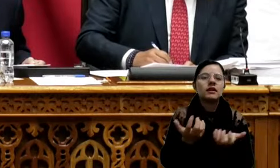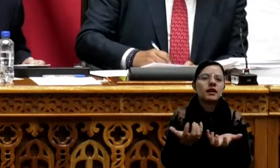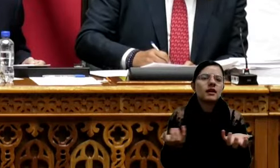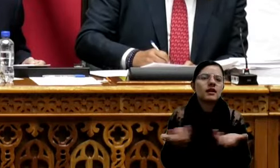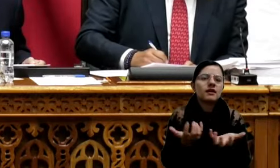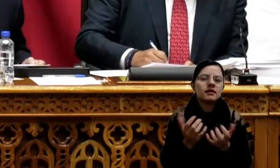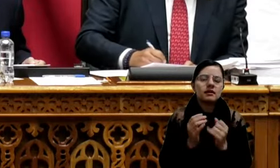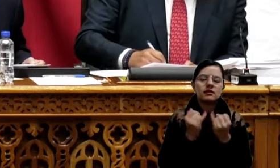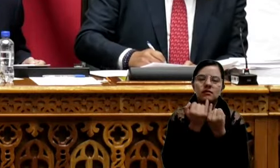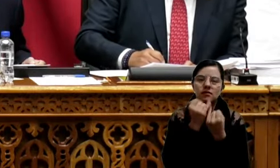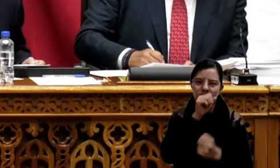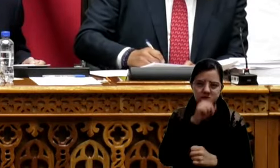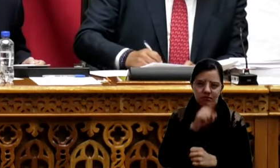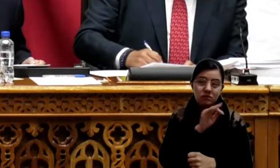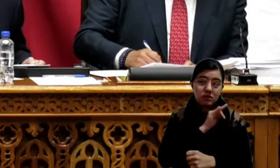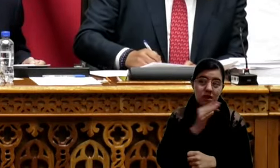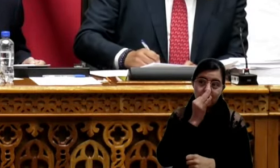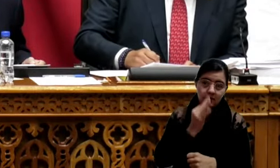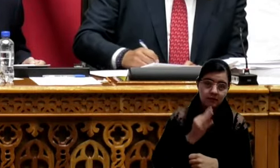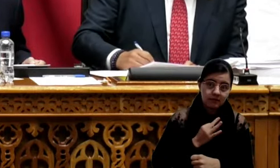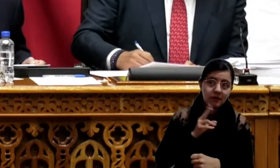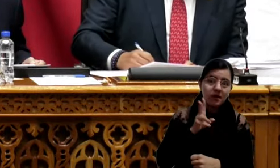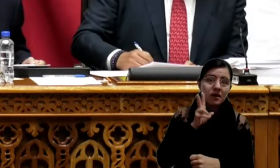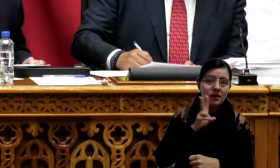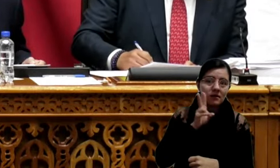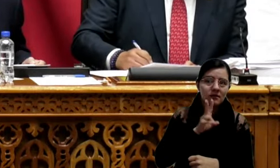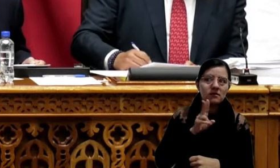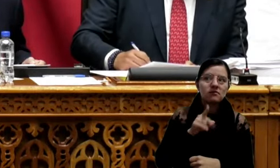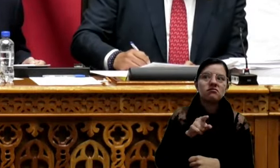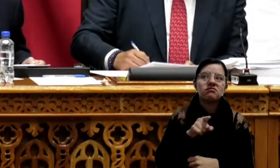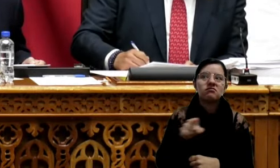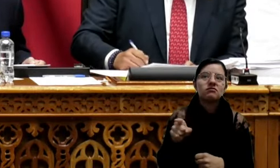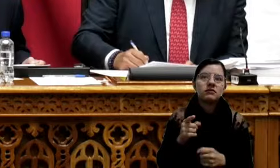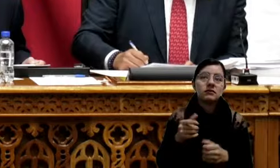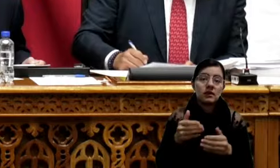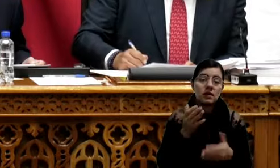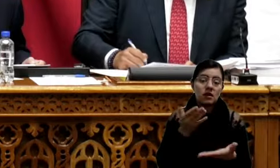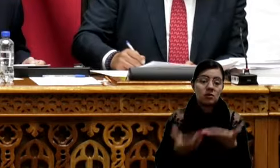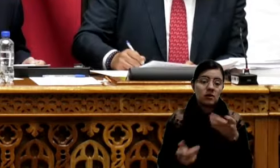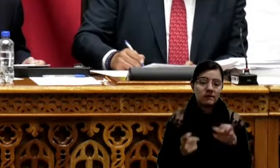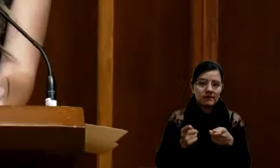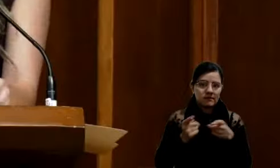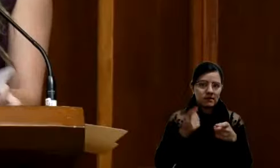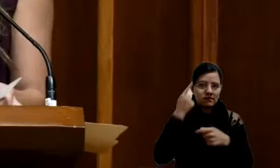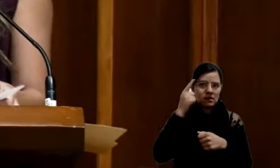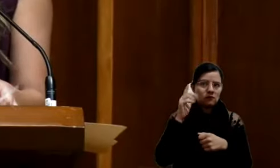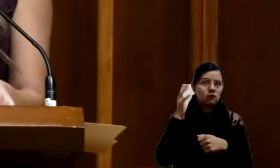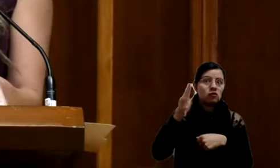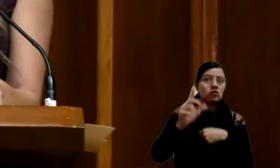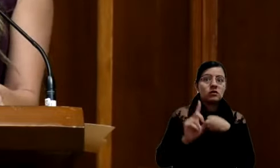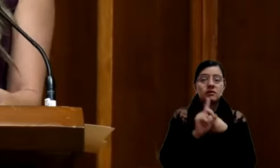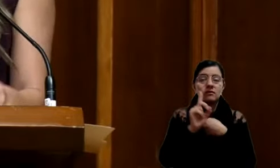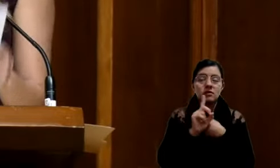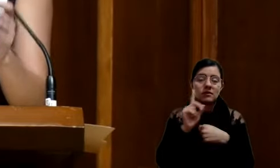medidas preventivas se están llevando a cabo para que estos hechos no vuelvan a suceder de la manera en